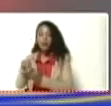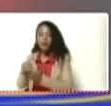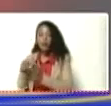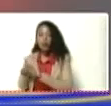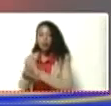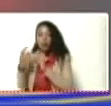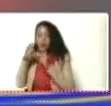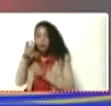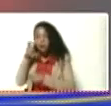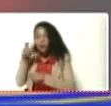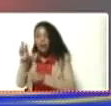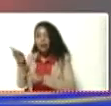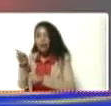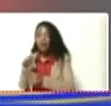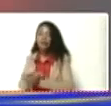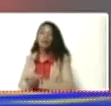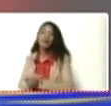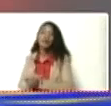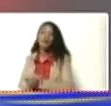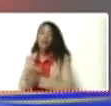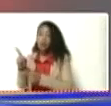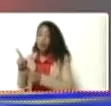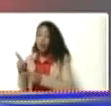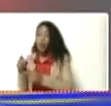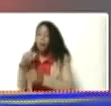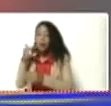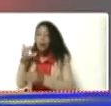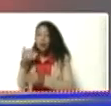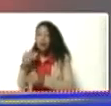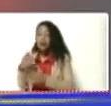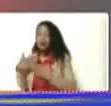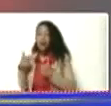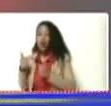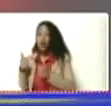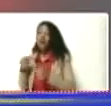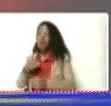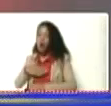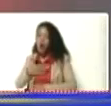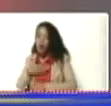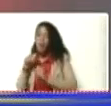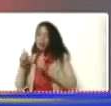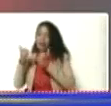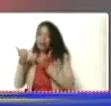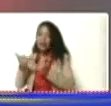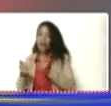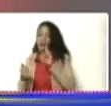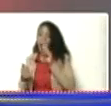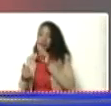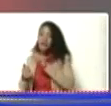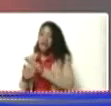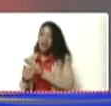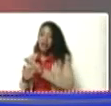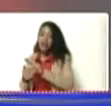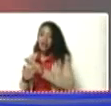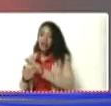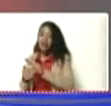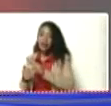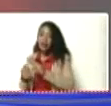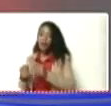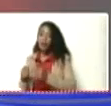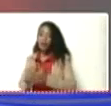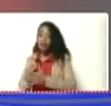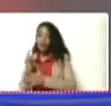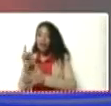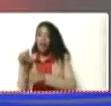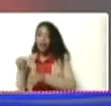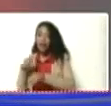para que cuando sea aconsejable desde el punto de vista sanitario, podamos empezar ya a ver reverdecer este